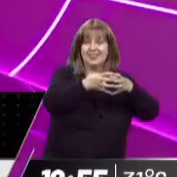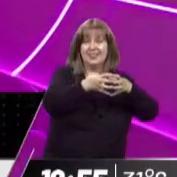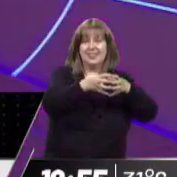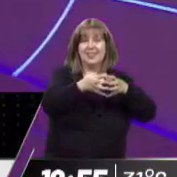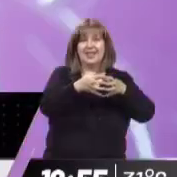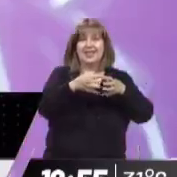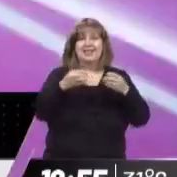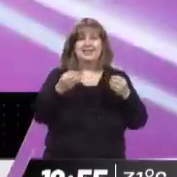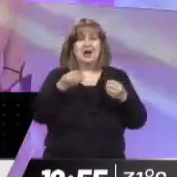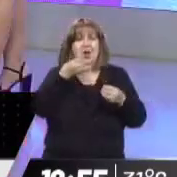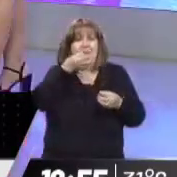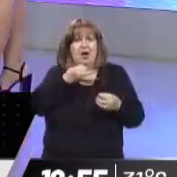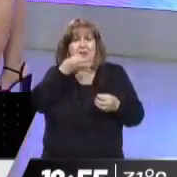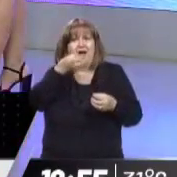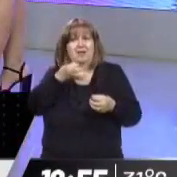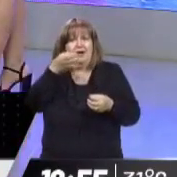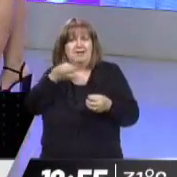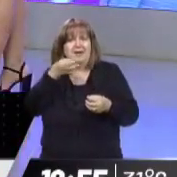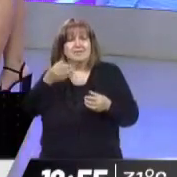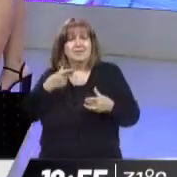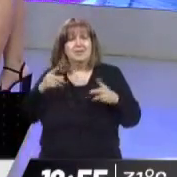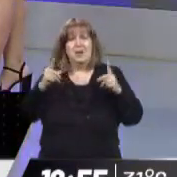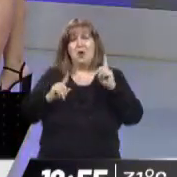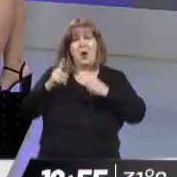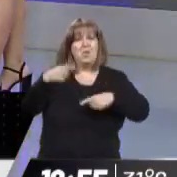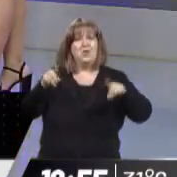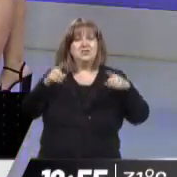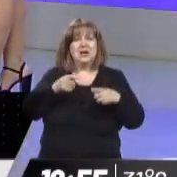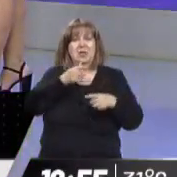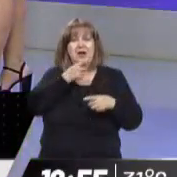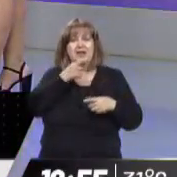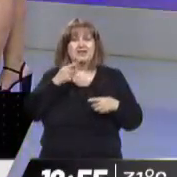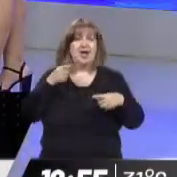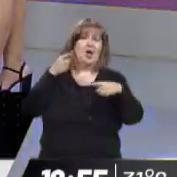originalidad al servicio de Así le quiso, se quiso manifestar para su oposición.